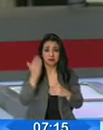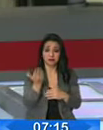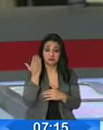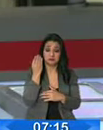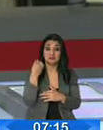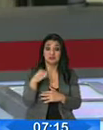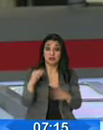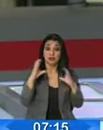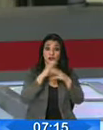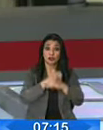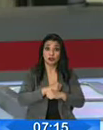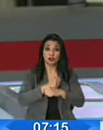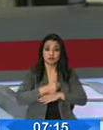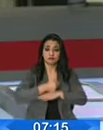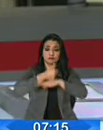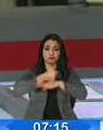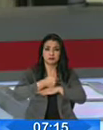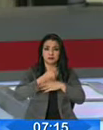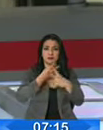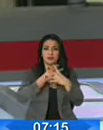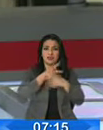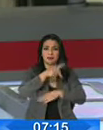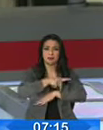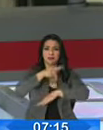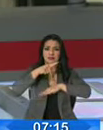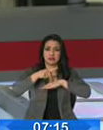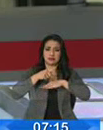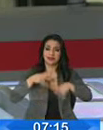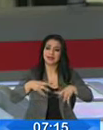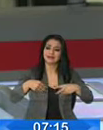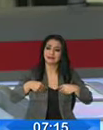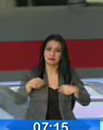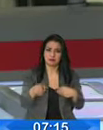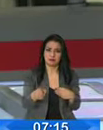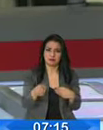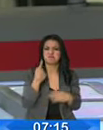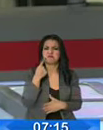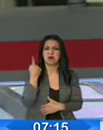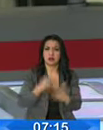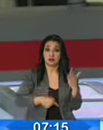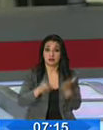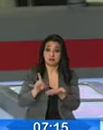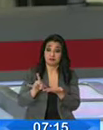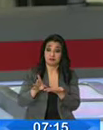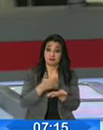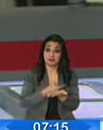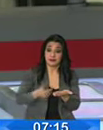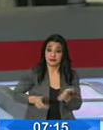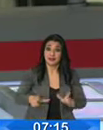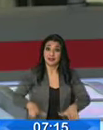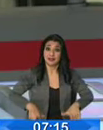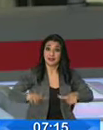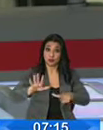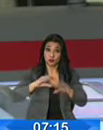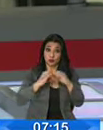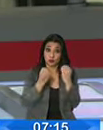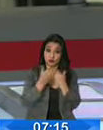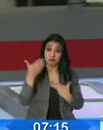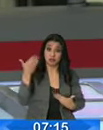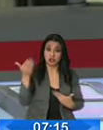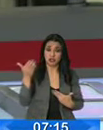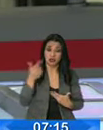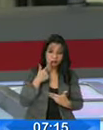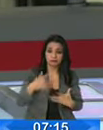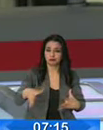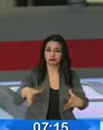miércoles, un tribunal de garantías penales de Pichincha aceptó un recurso para dejar insubsistente la destitución del presidente Lenín Moreno como máximo representante